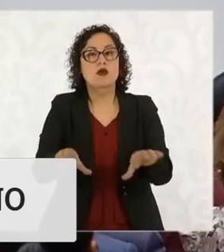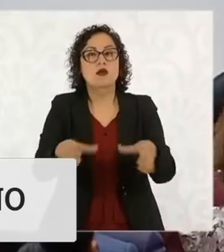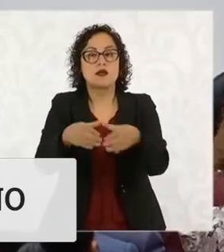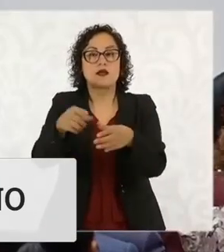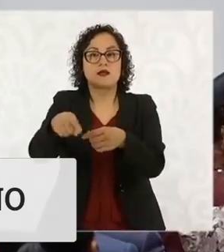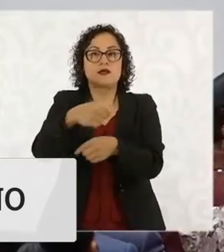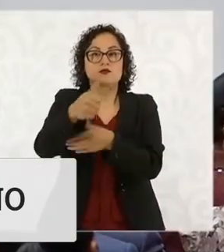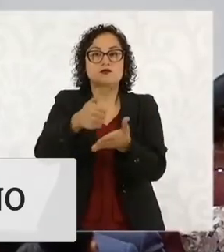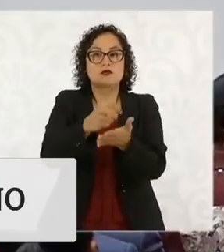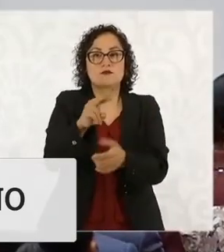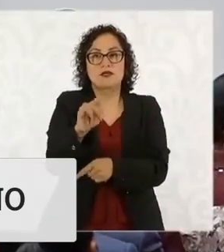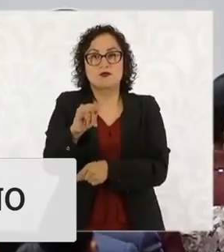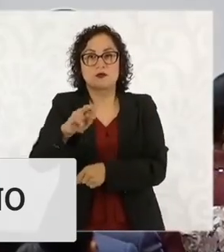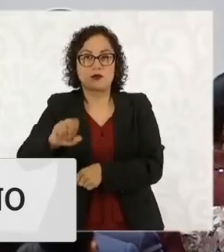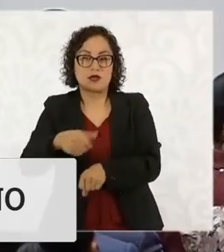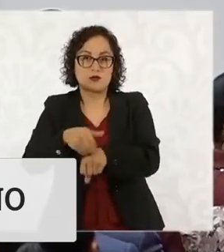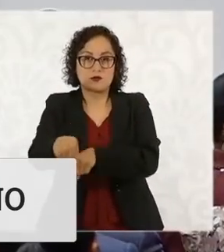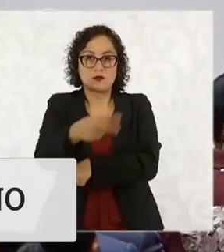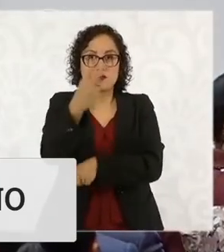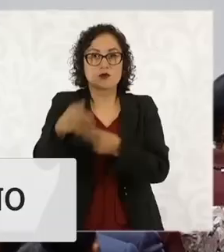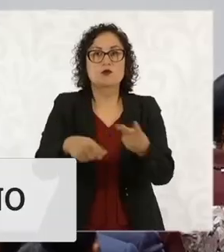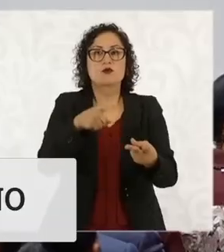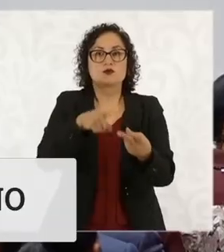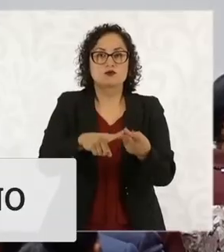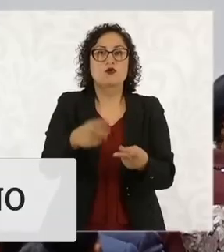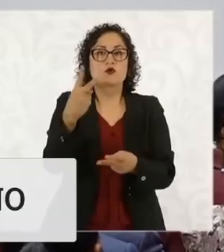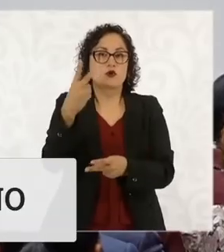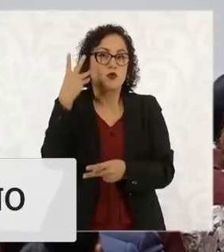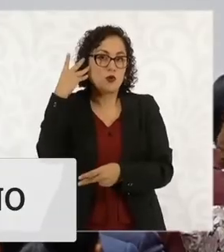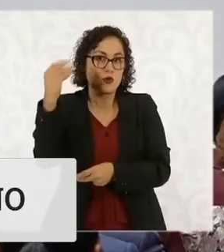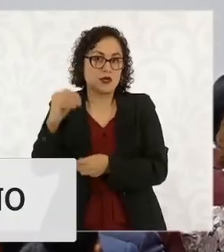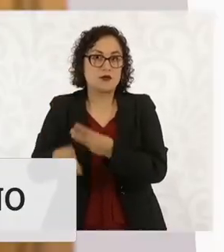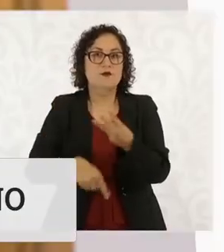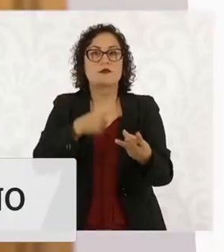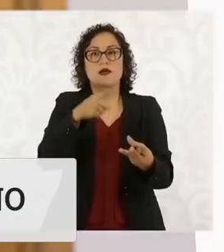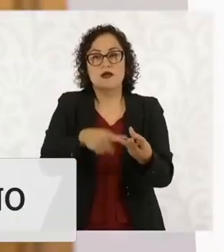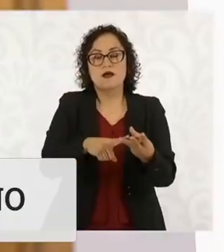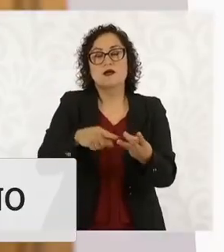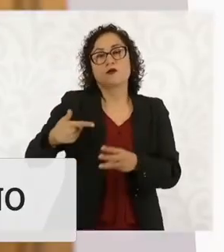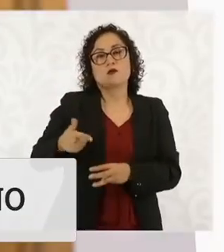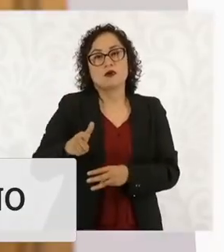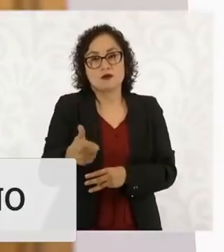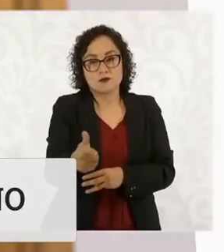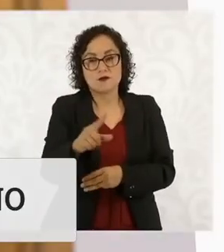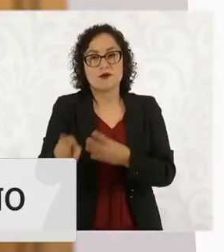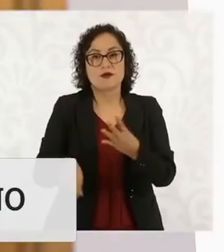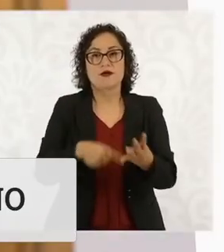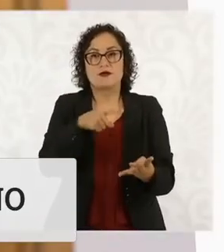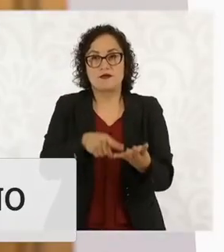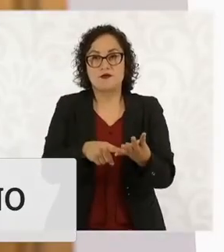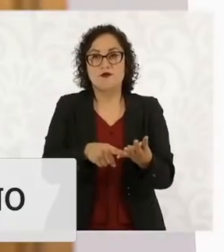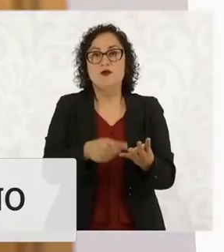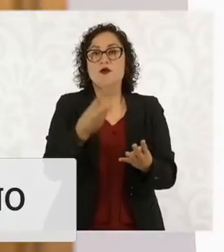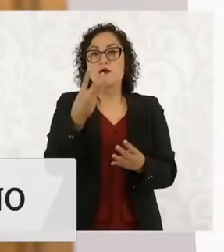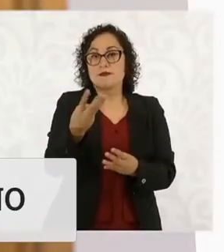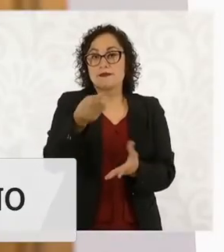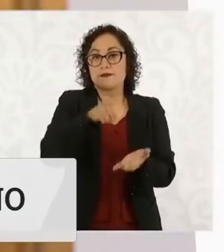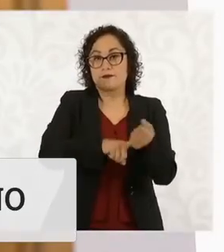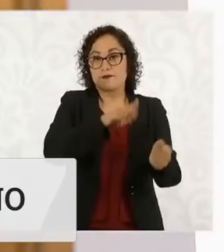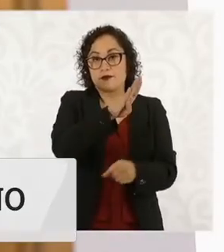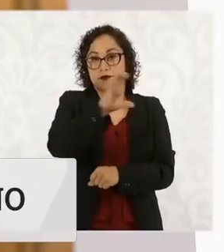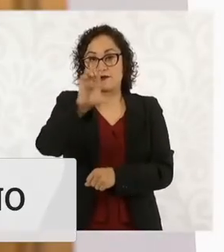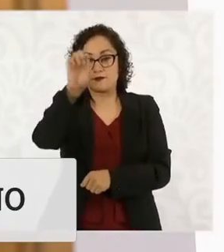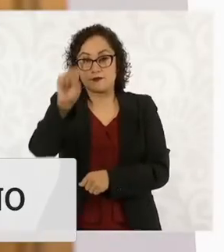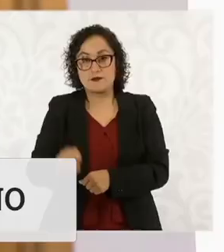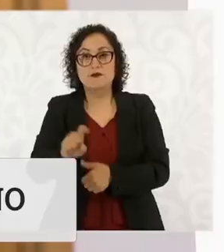Ciudad Victoria 2, Zacualpan 2 en Colima, Solís León en Guanajuato, Presa El Novillo en Baja California